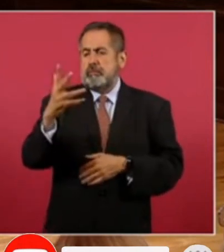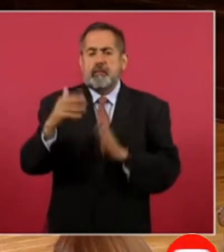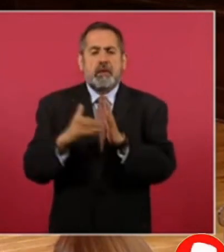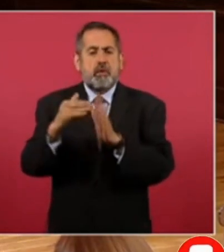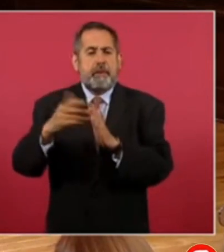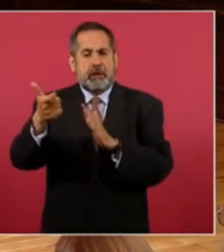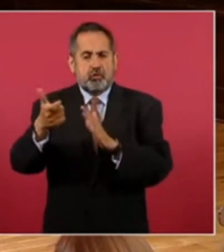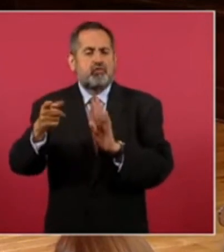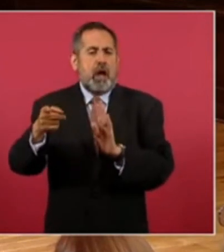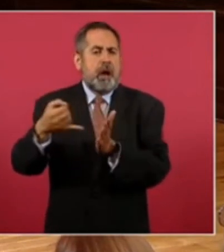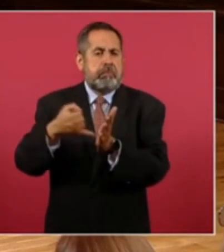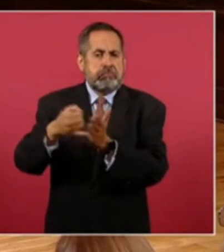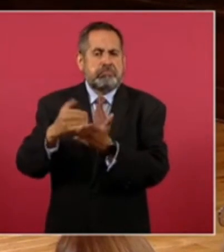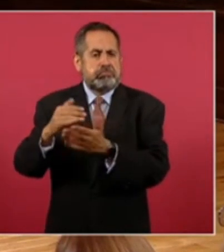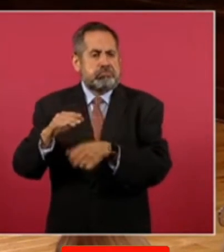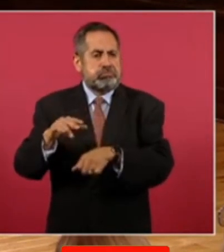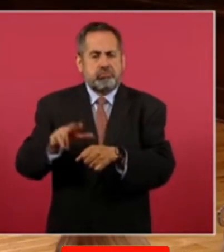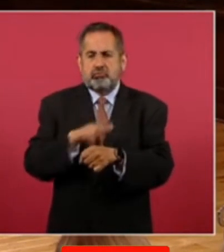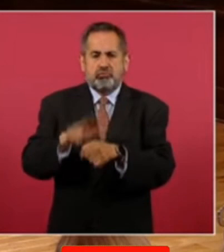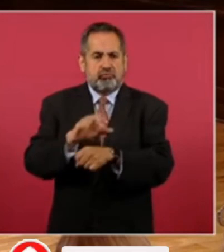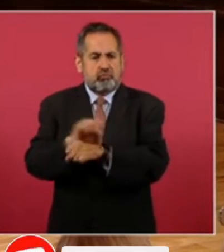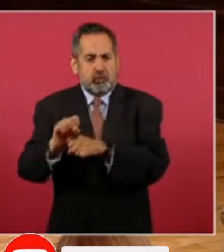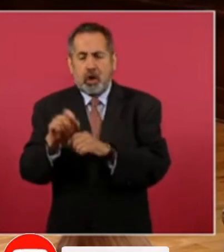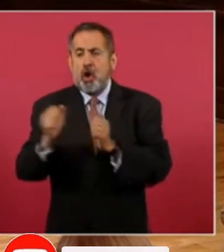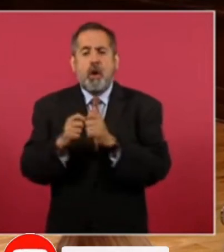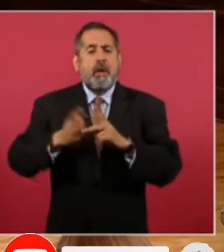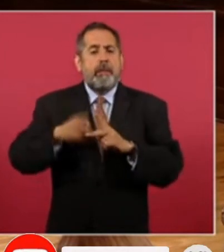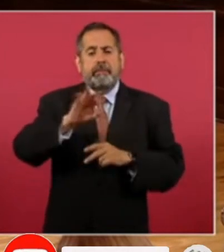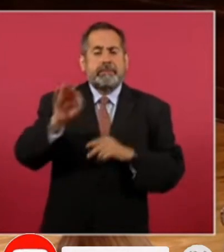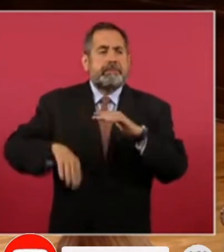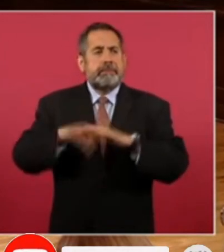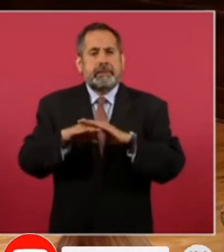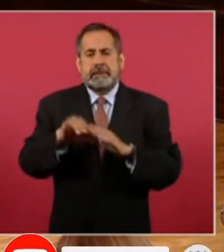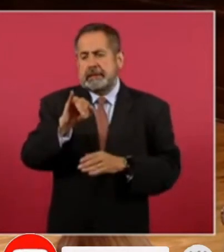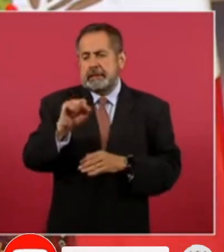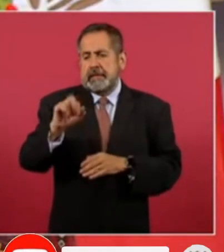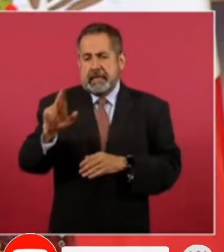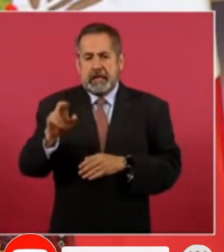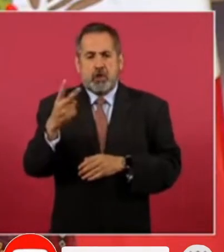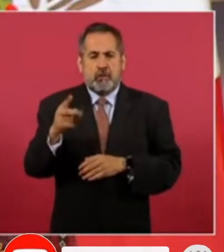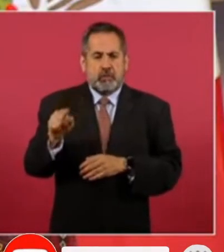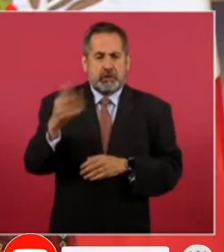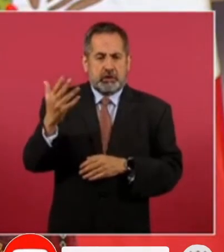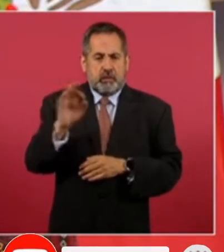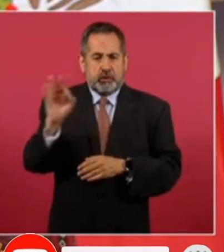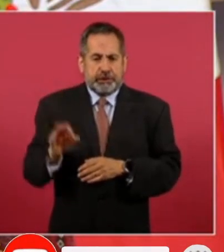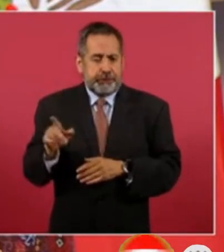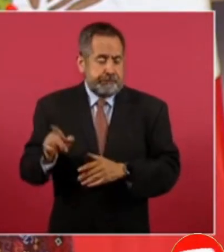de pesos, al establecer tasas fijas con un tope de ICR de